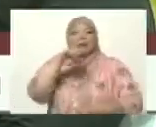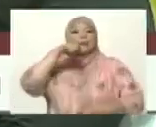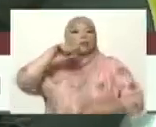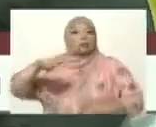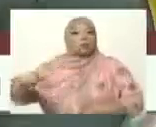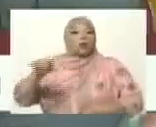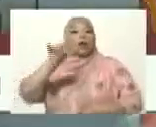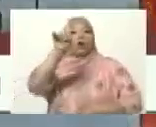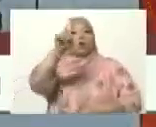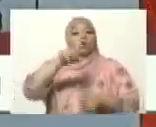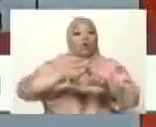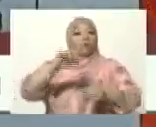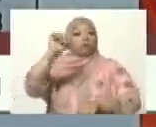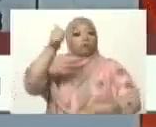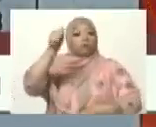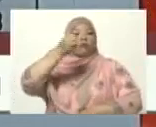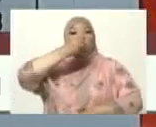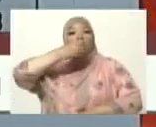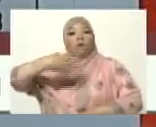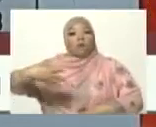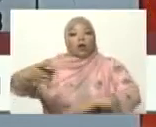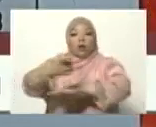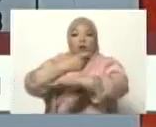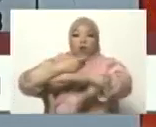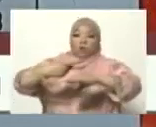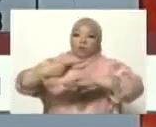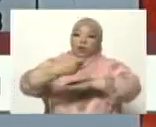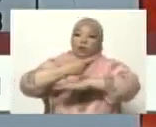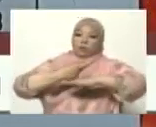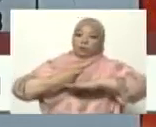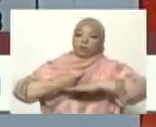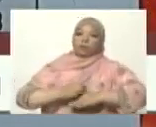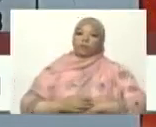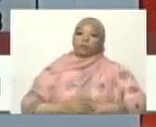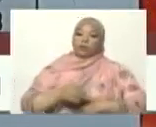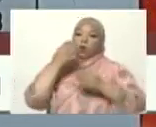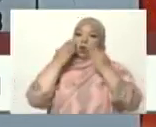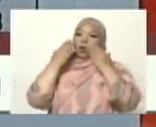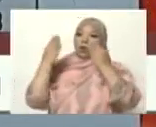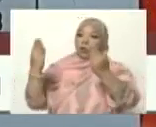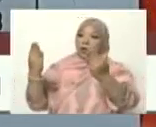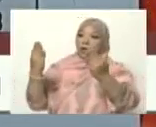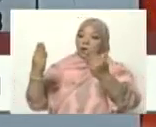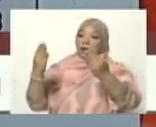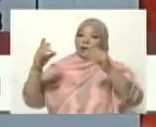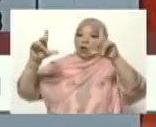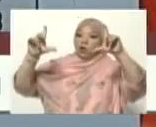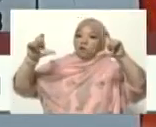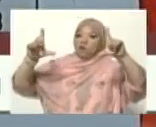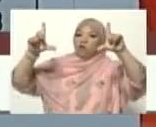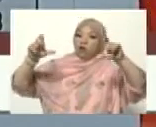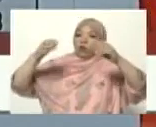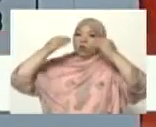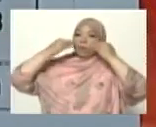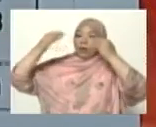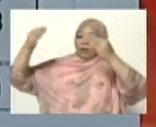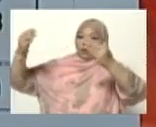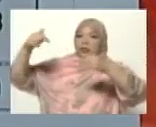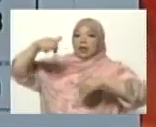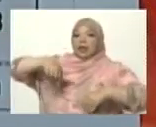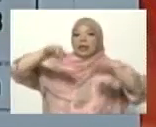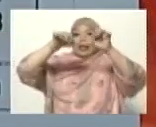del 1x10 del buen gobierno. Entonces, aquí está, usted puede observar ahorita la carga, vicepresidente, en este sistema, que